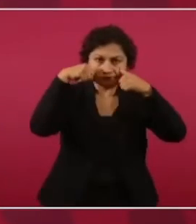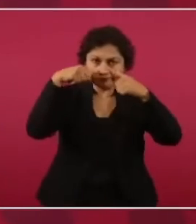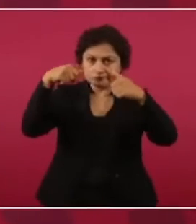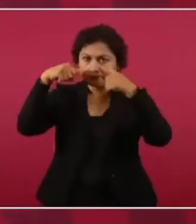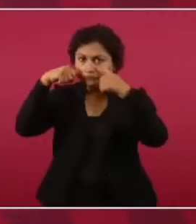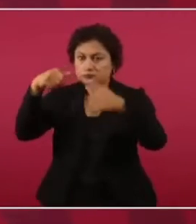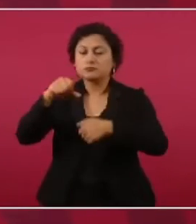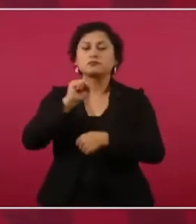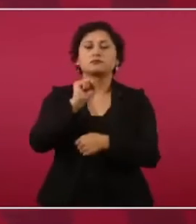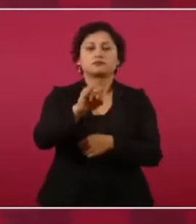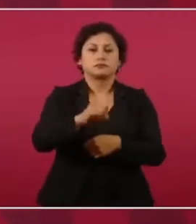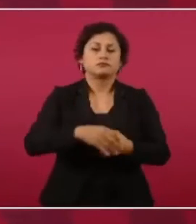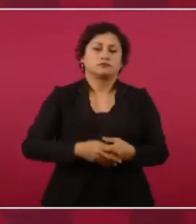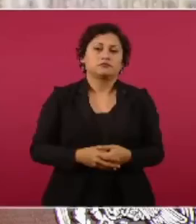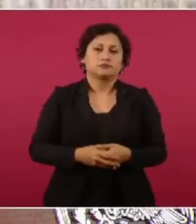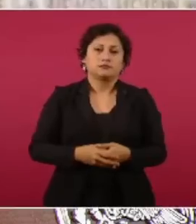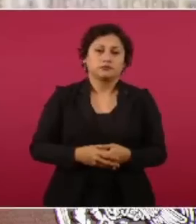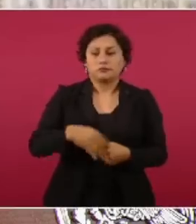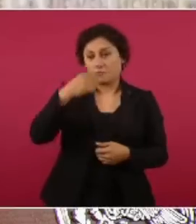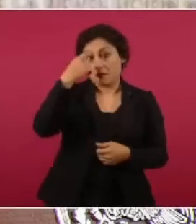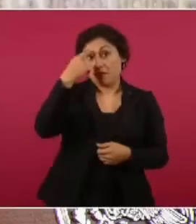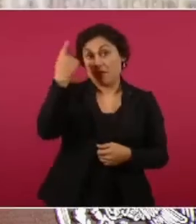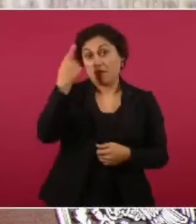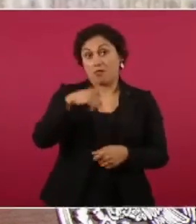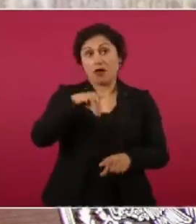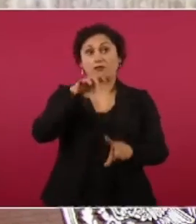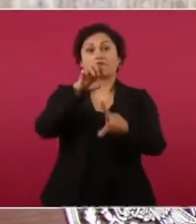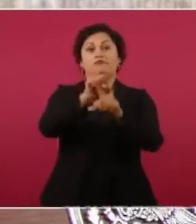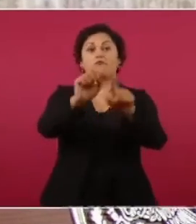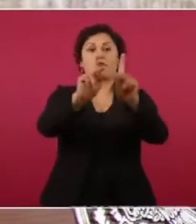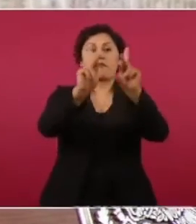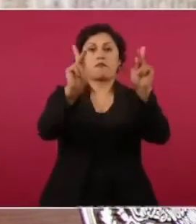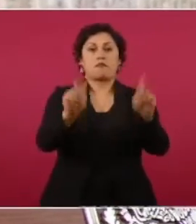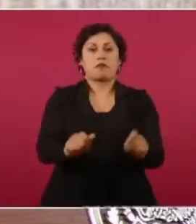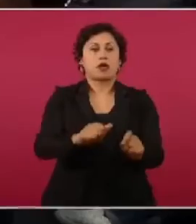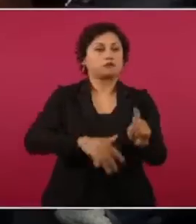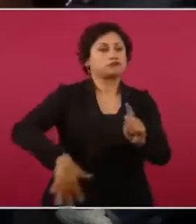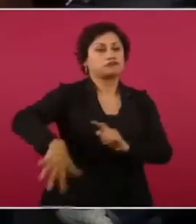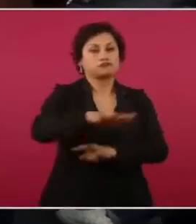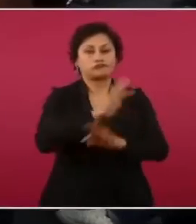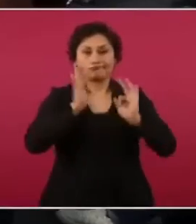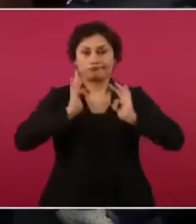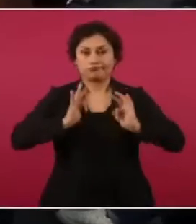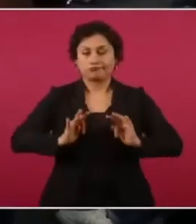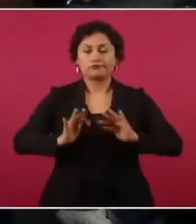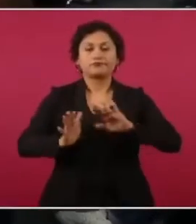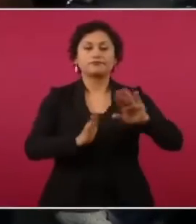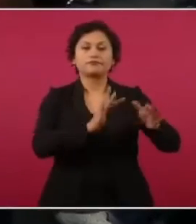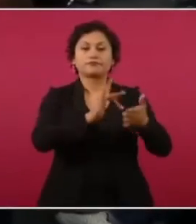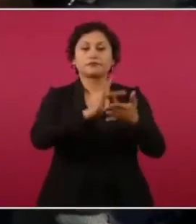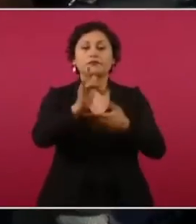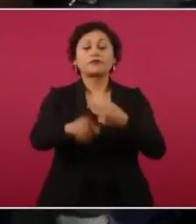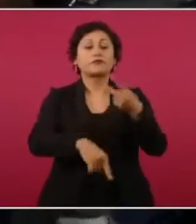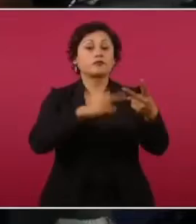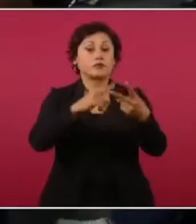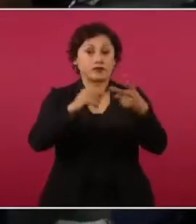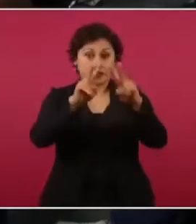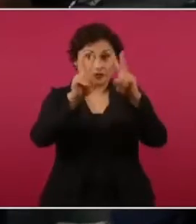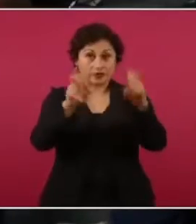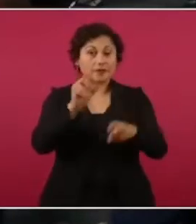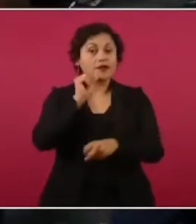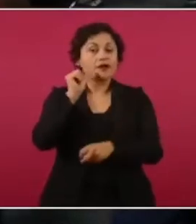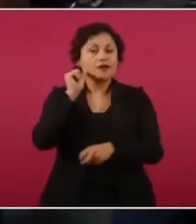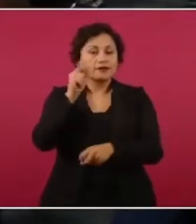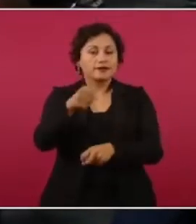para garantizar la paz, la tranquilidad. Gracias, presidente. En un segundo tema, ya ayer lo mencionaba, usted hablaba